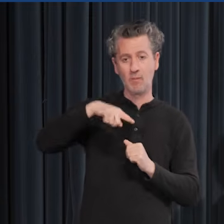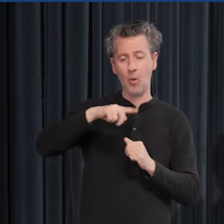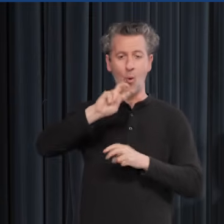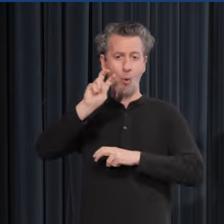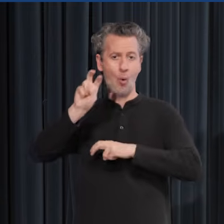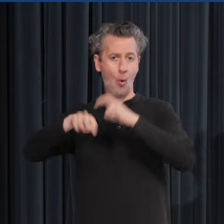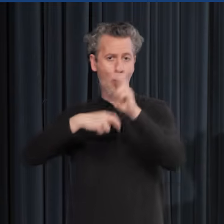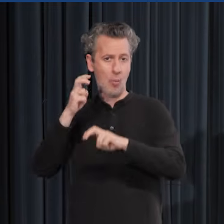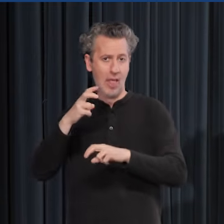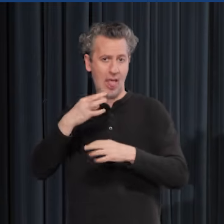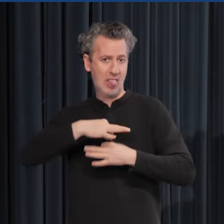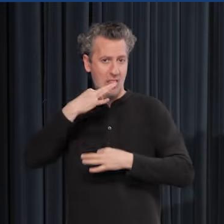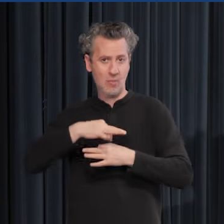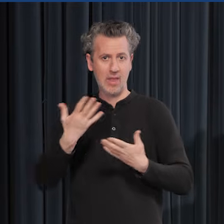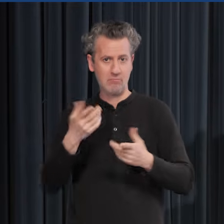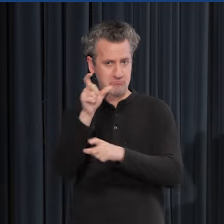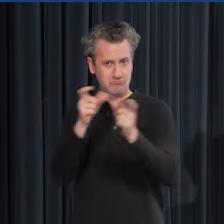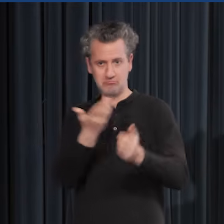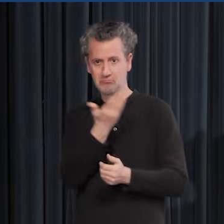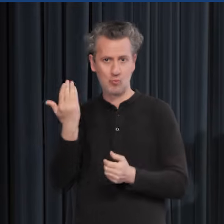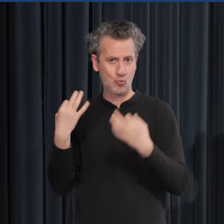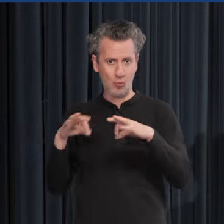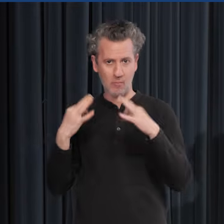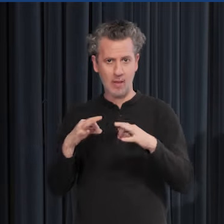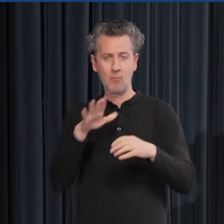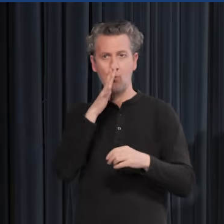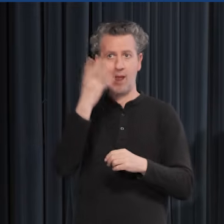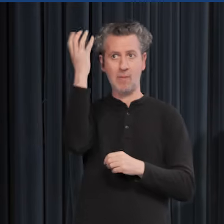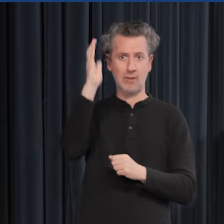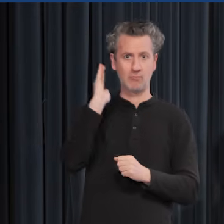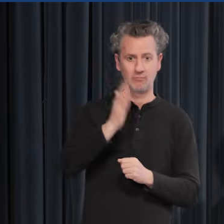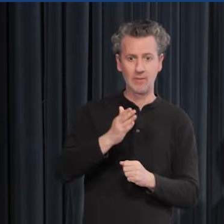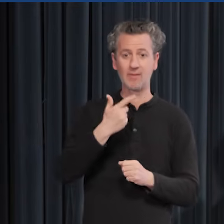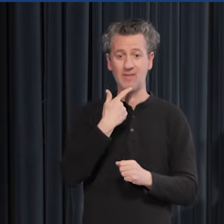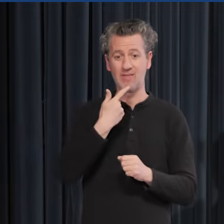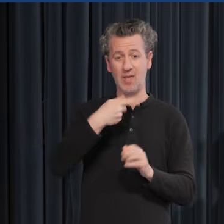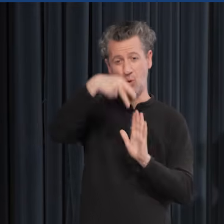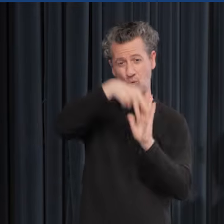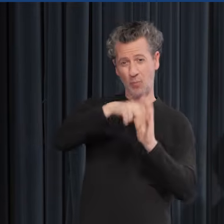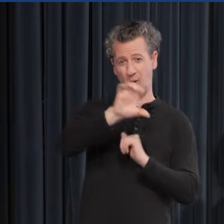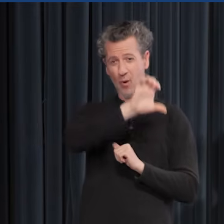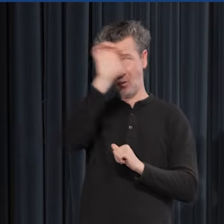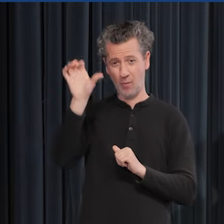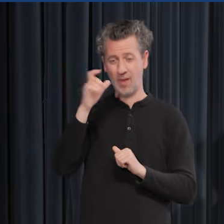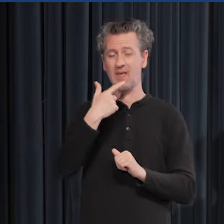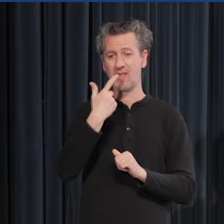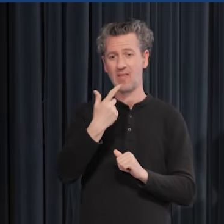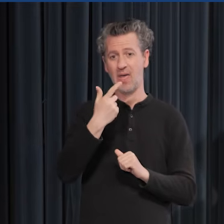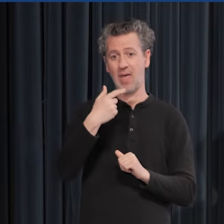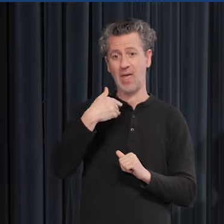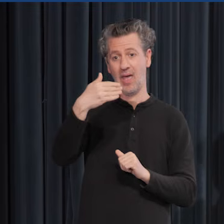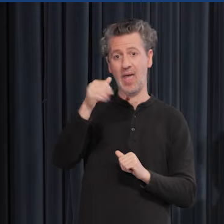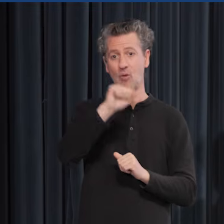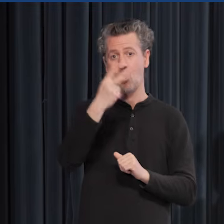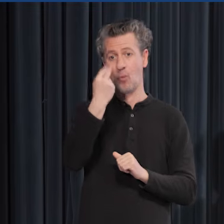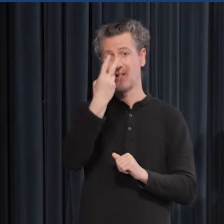civil por su impacto medioambiental. La Directiva de Eficiencia Energética, de hecho, nos dice que para el 2030 todos los edificios debemos